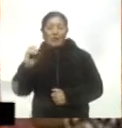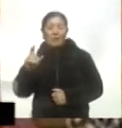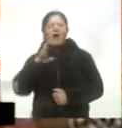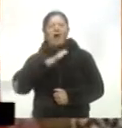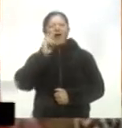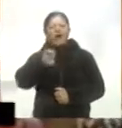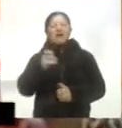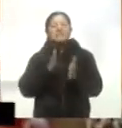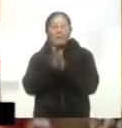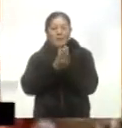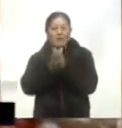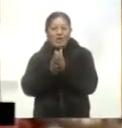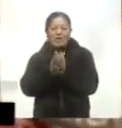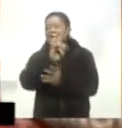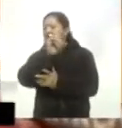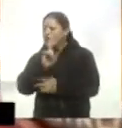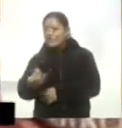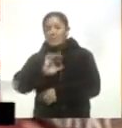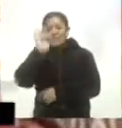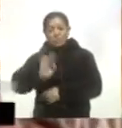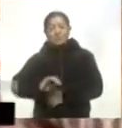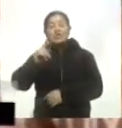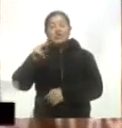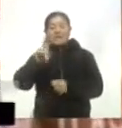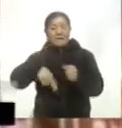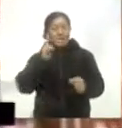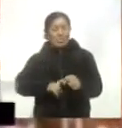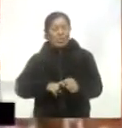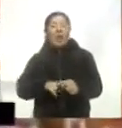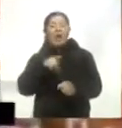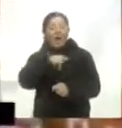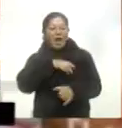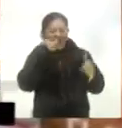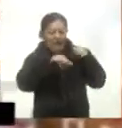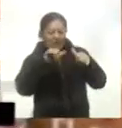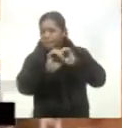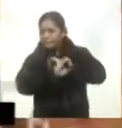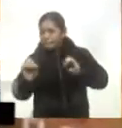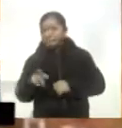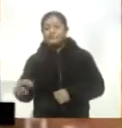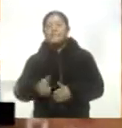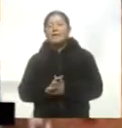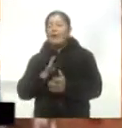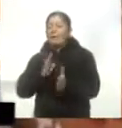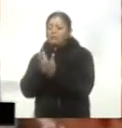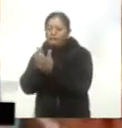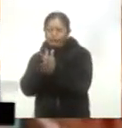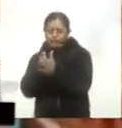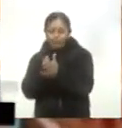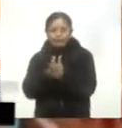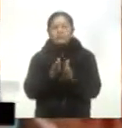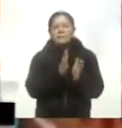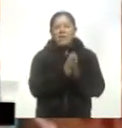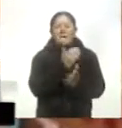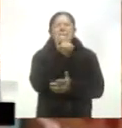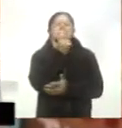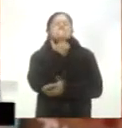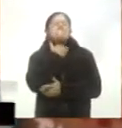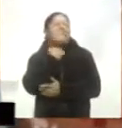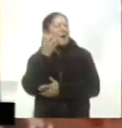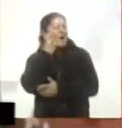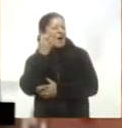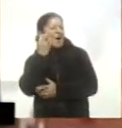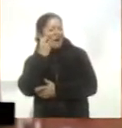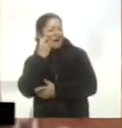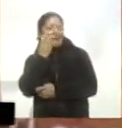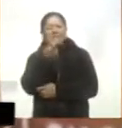de cacao, 100% natural y sin conservadores, como son champurrado, chocolate amargo,